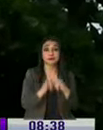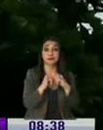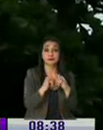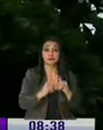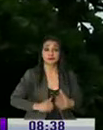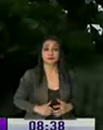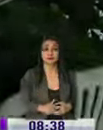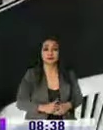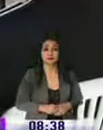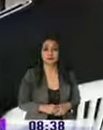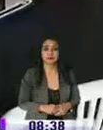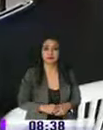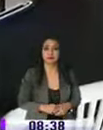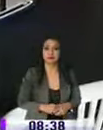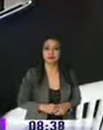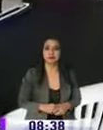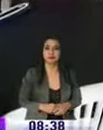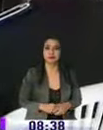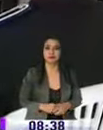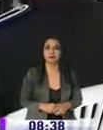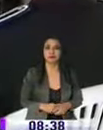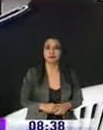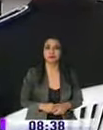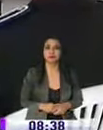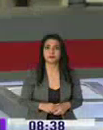policial, informó Jorge Escobar.